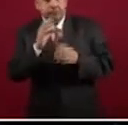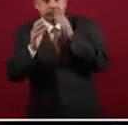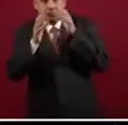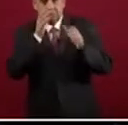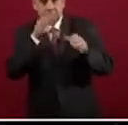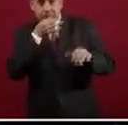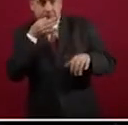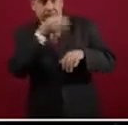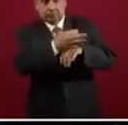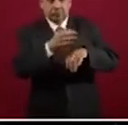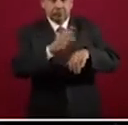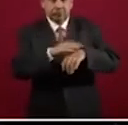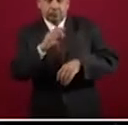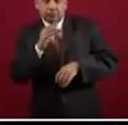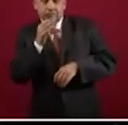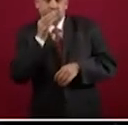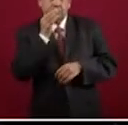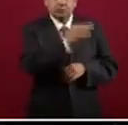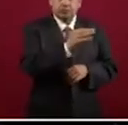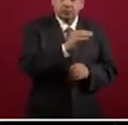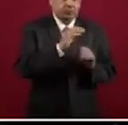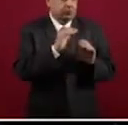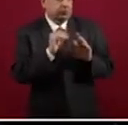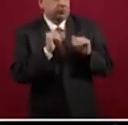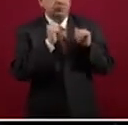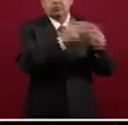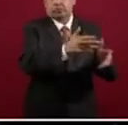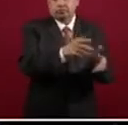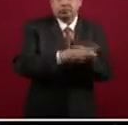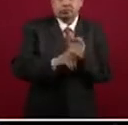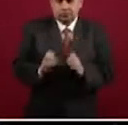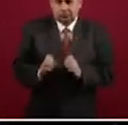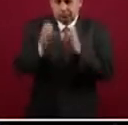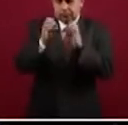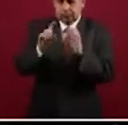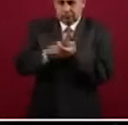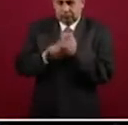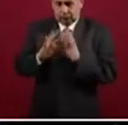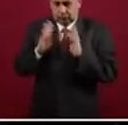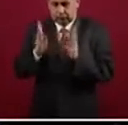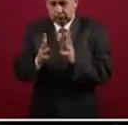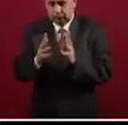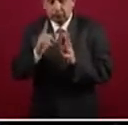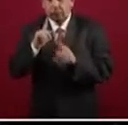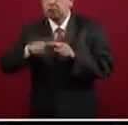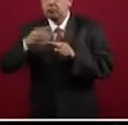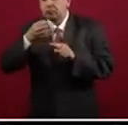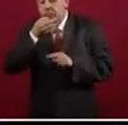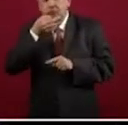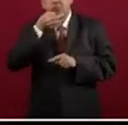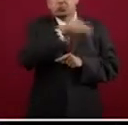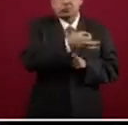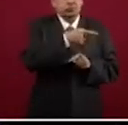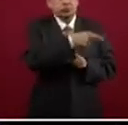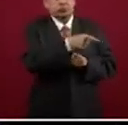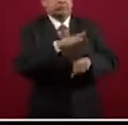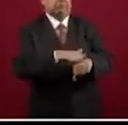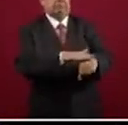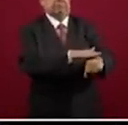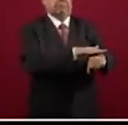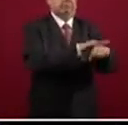del inmueble con sus vínculos y en el exterior en el caso de la